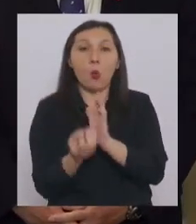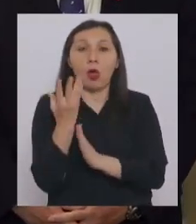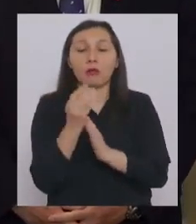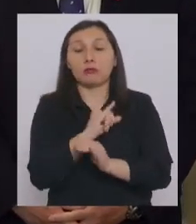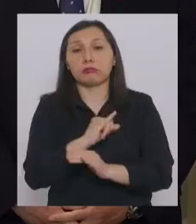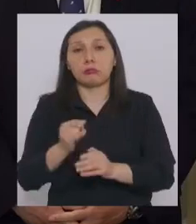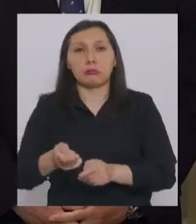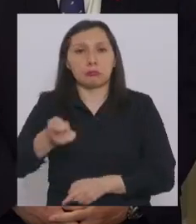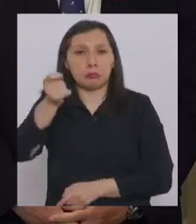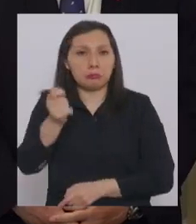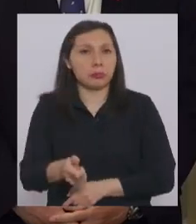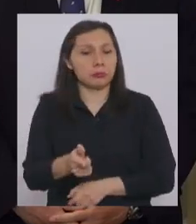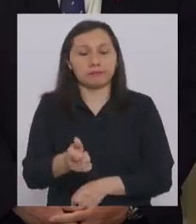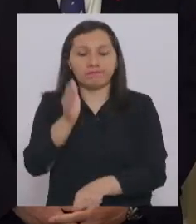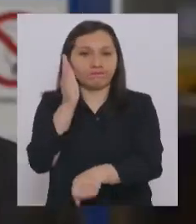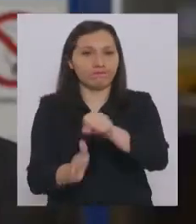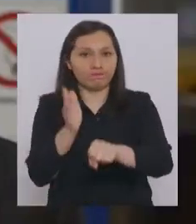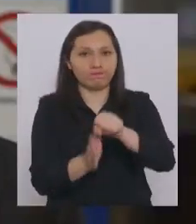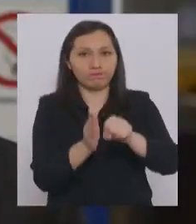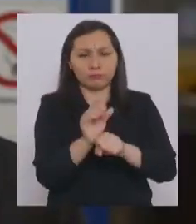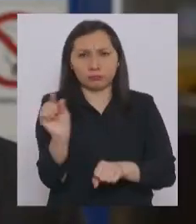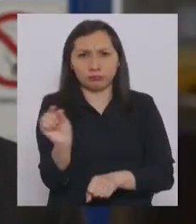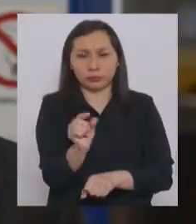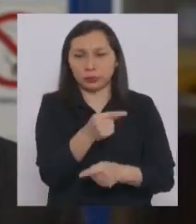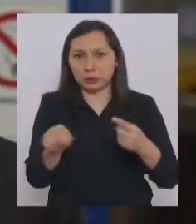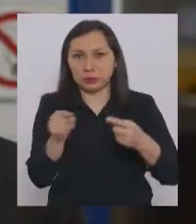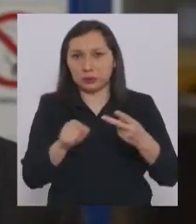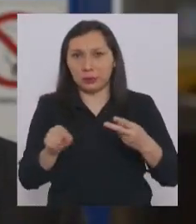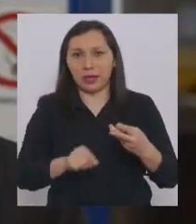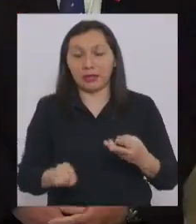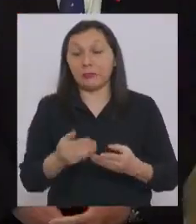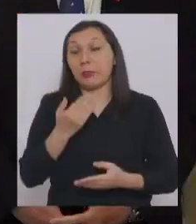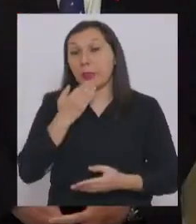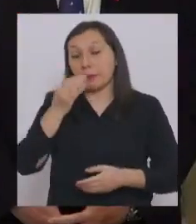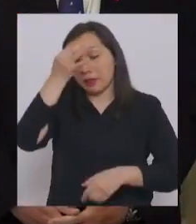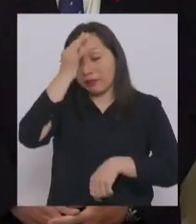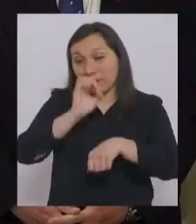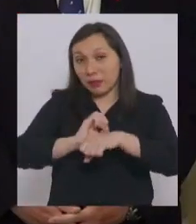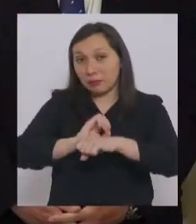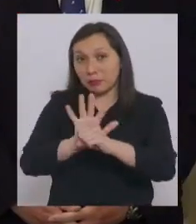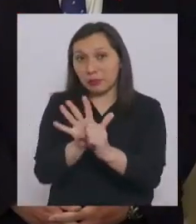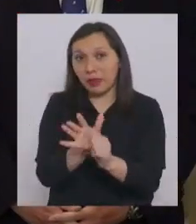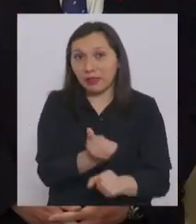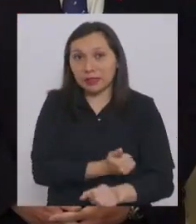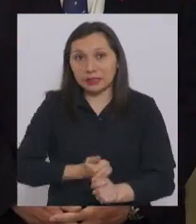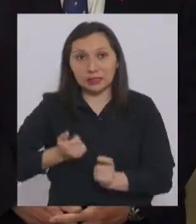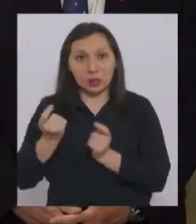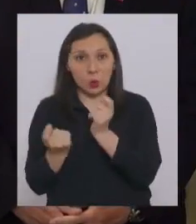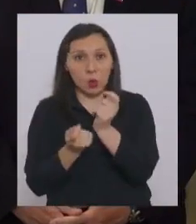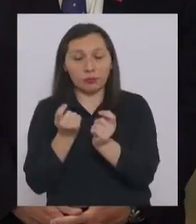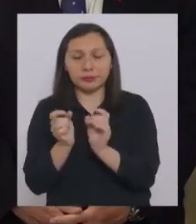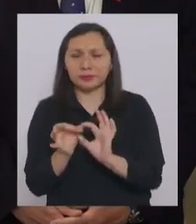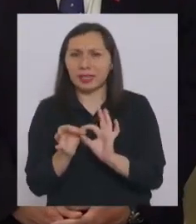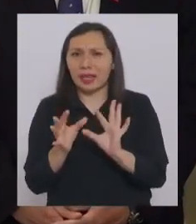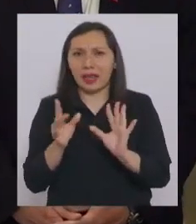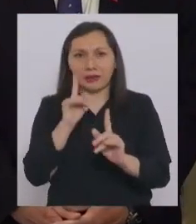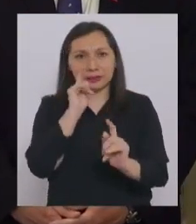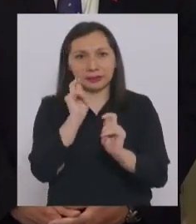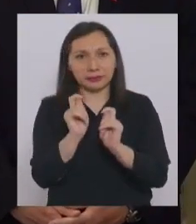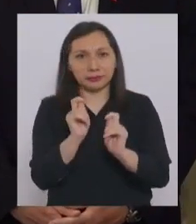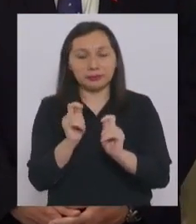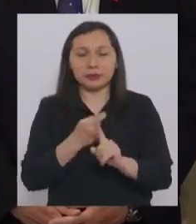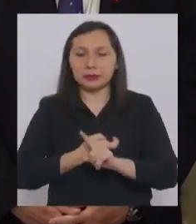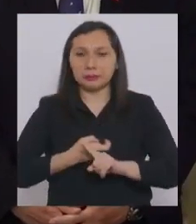los perdimos en pocas semanas. Y también la pandemia, la recesión, provocaron graves riesgos